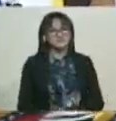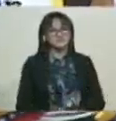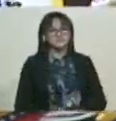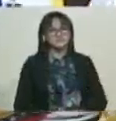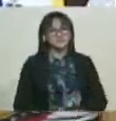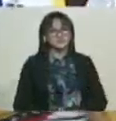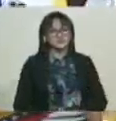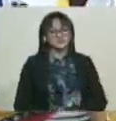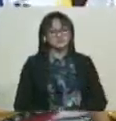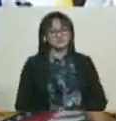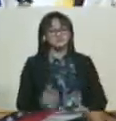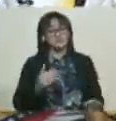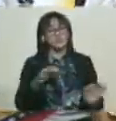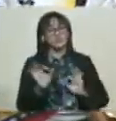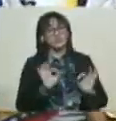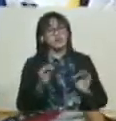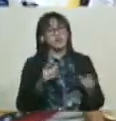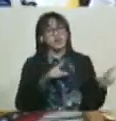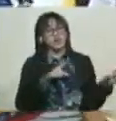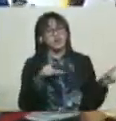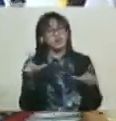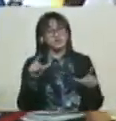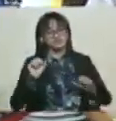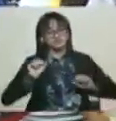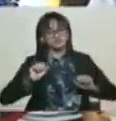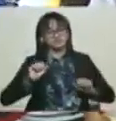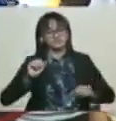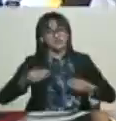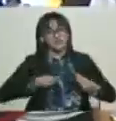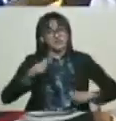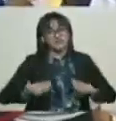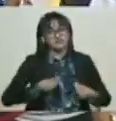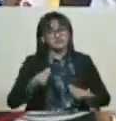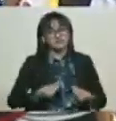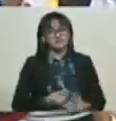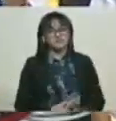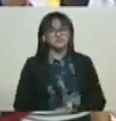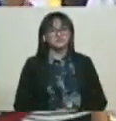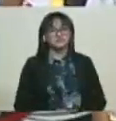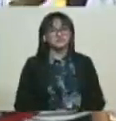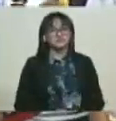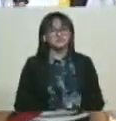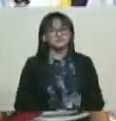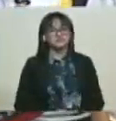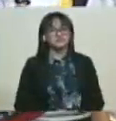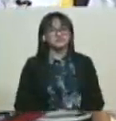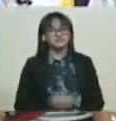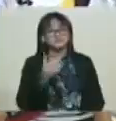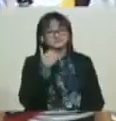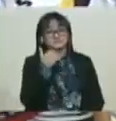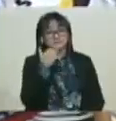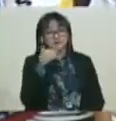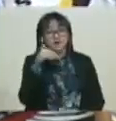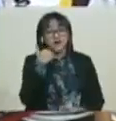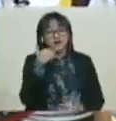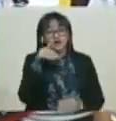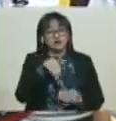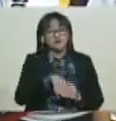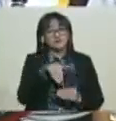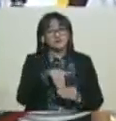estoy preparado para hacerlo como se acercan las elecciones